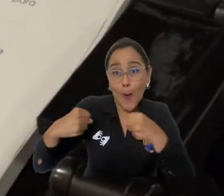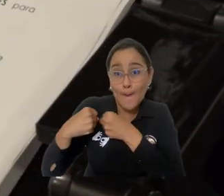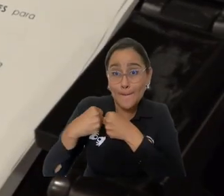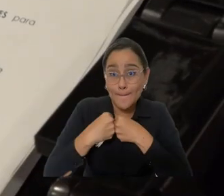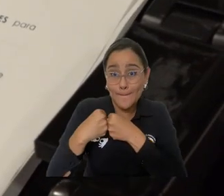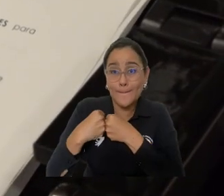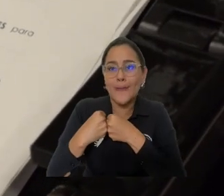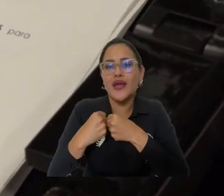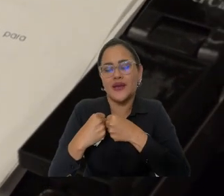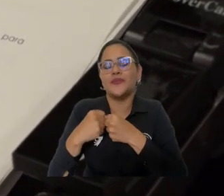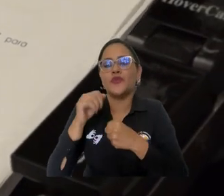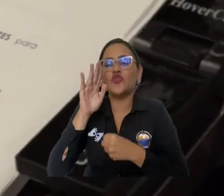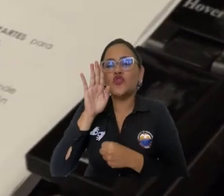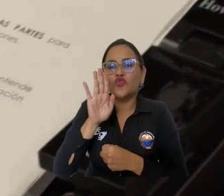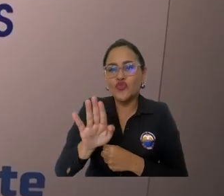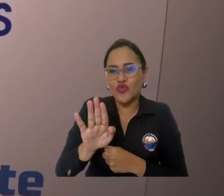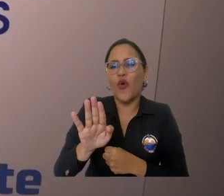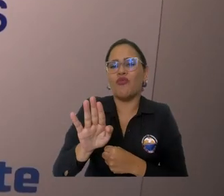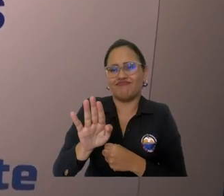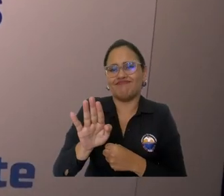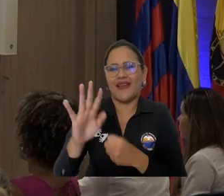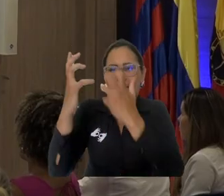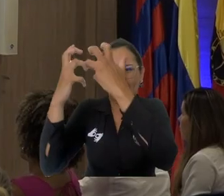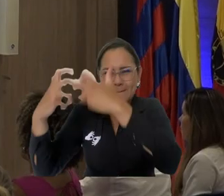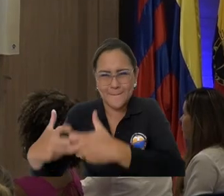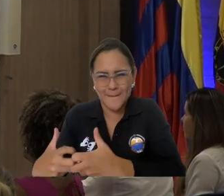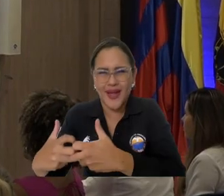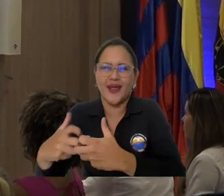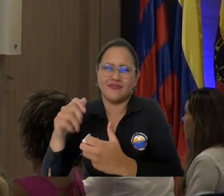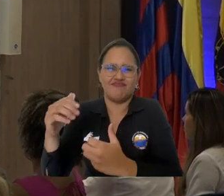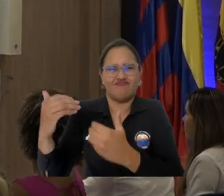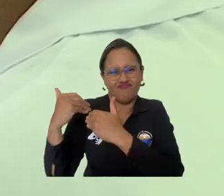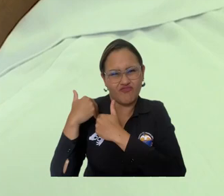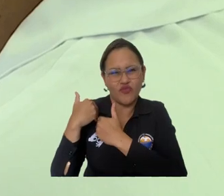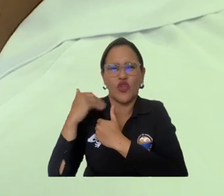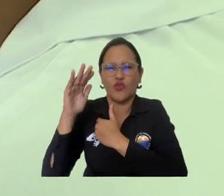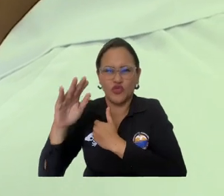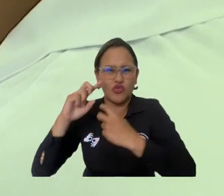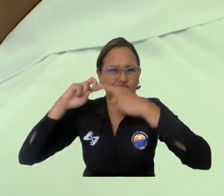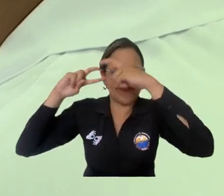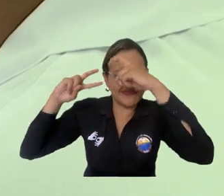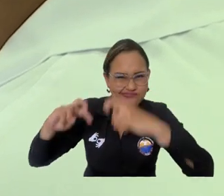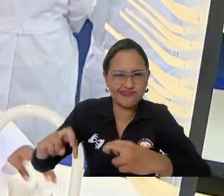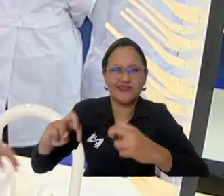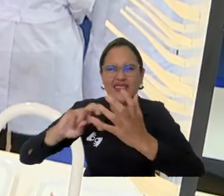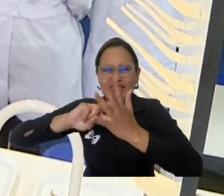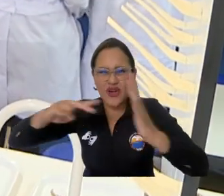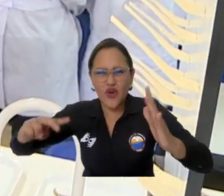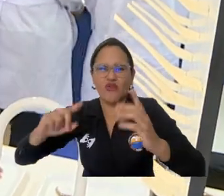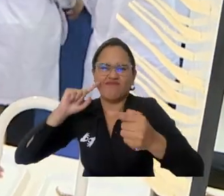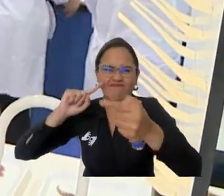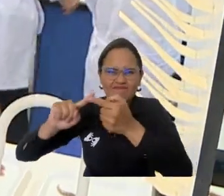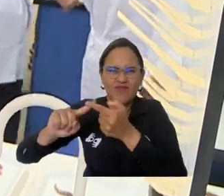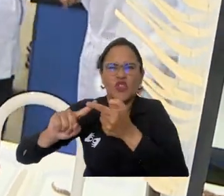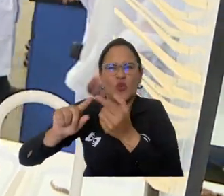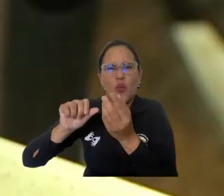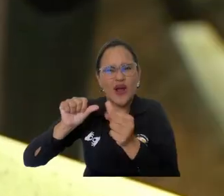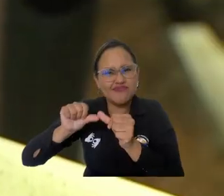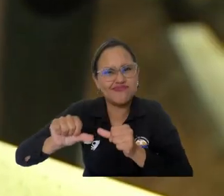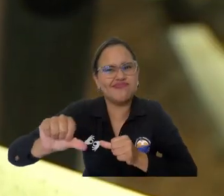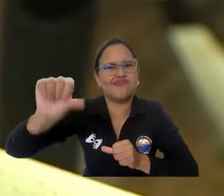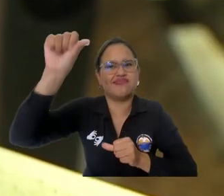de cooperación entre la Alma Mater y Blue Innovations, empresa dedicada a la investigación y el desarrollo de